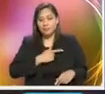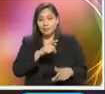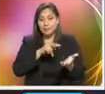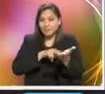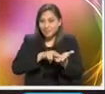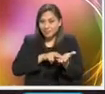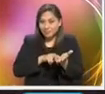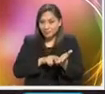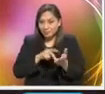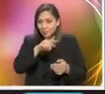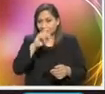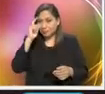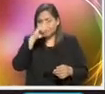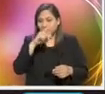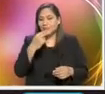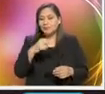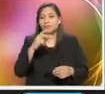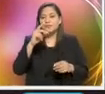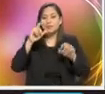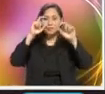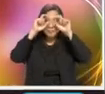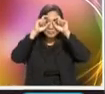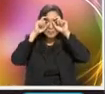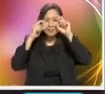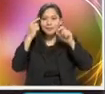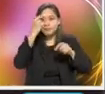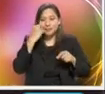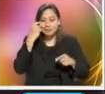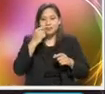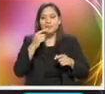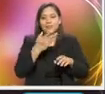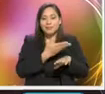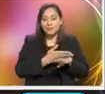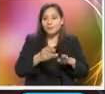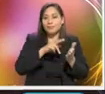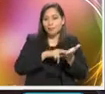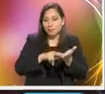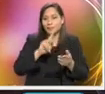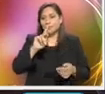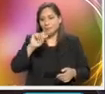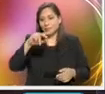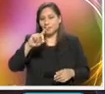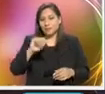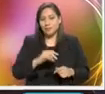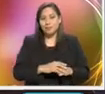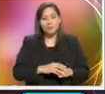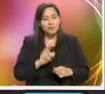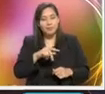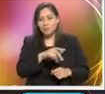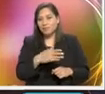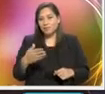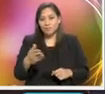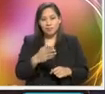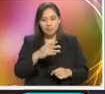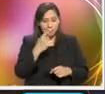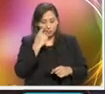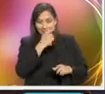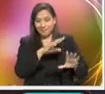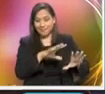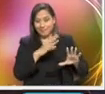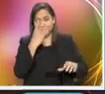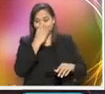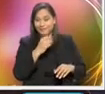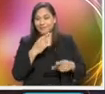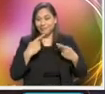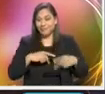unos que son muy difíciles que se llaman pandas, que son literal blanco con negro. O sea, de verdad son unos peces muy vistosos también para aquellos que